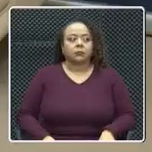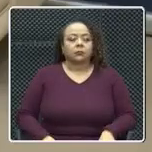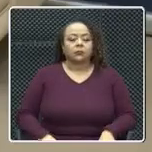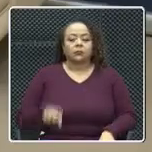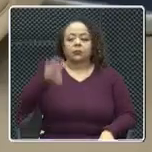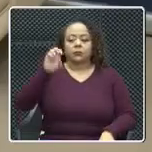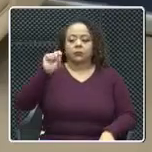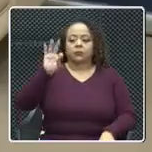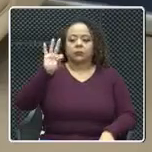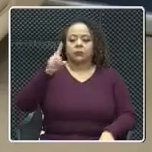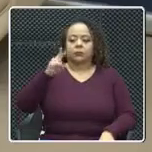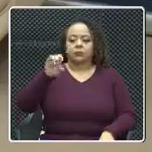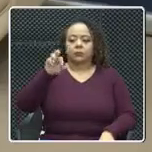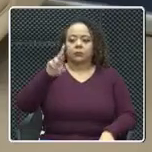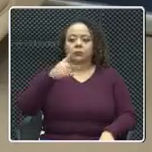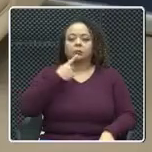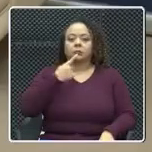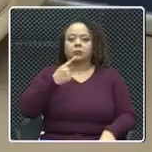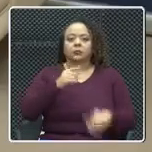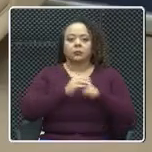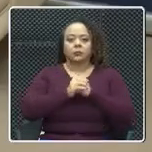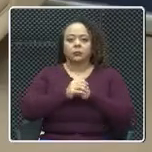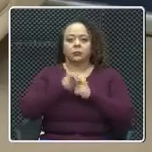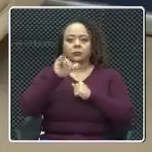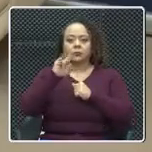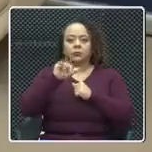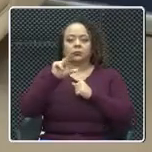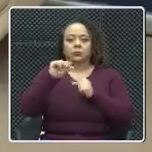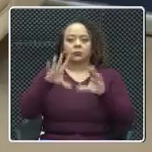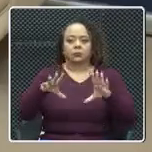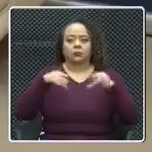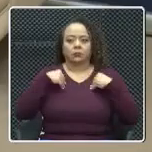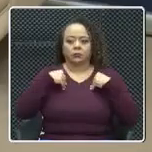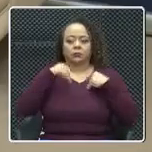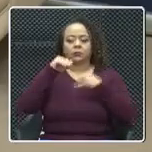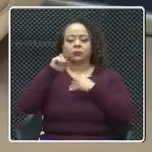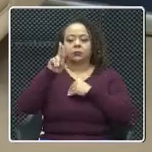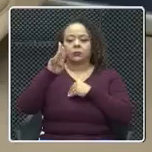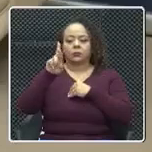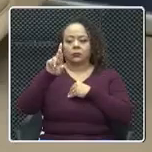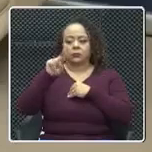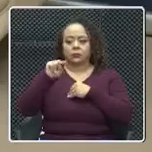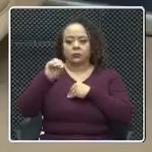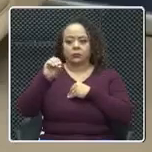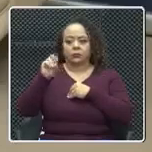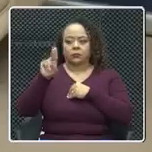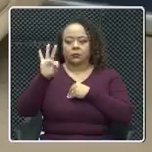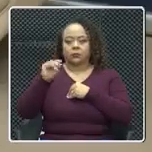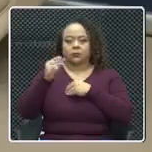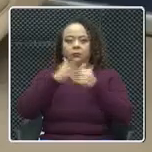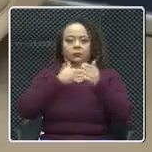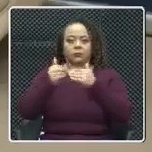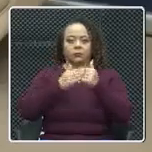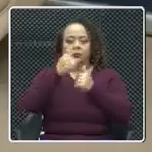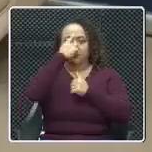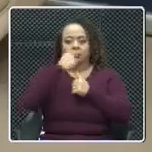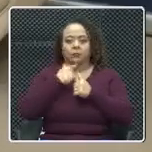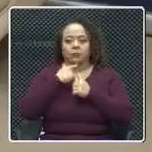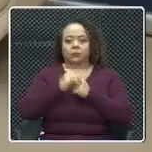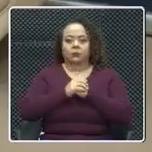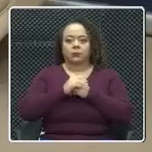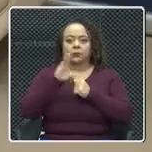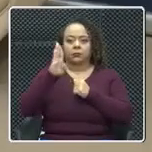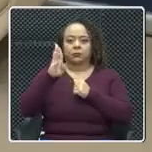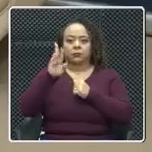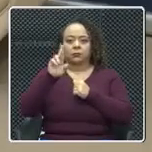Esther Ulloa, el INSS rechaza el burnout, aunque se le respalde con el perfil del puesto y demás documentos. El